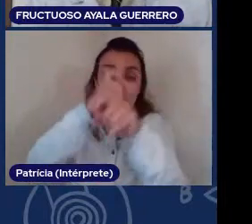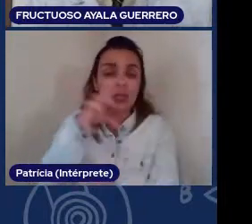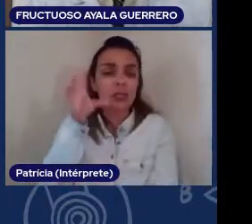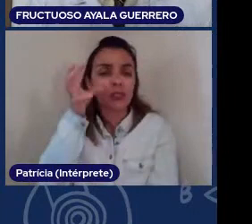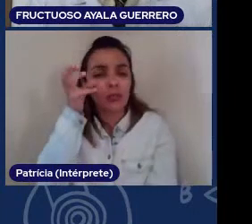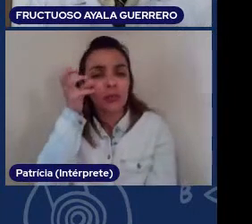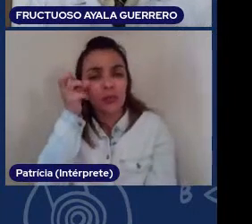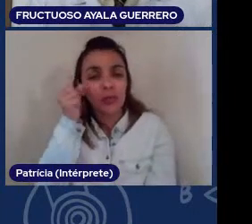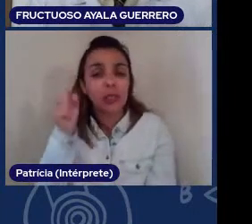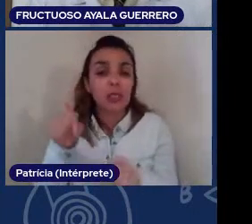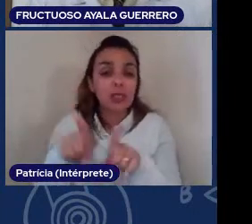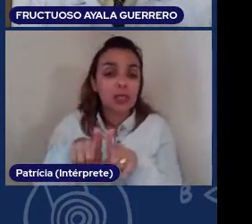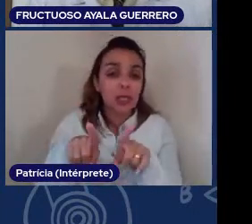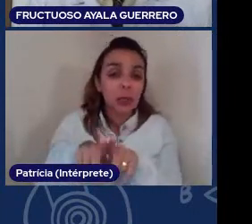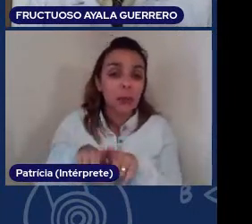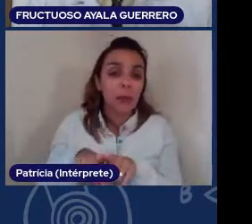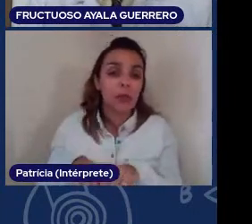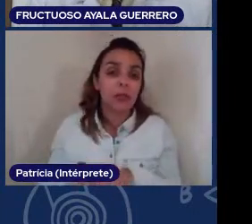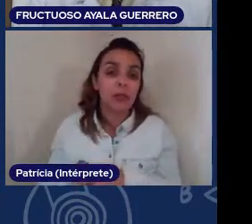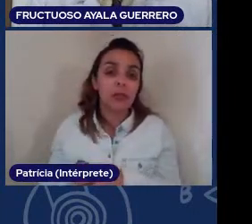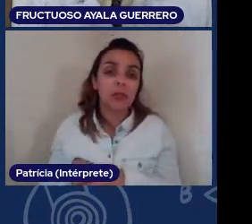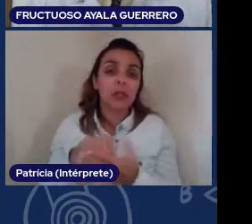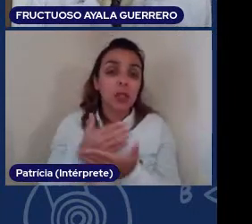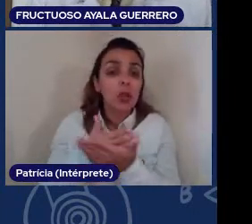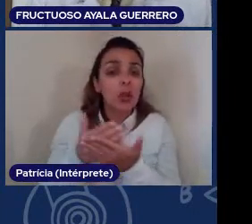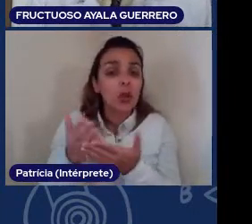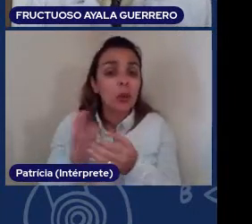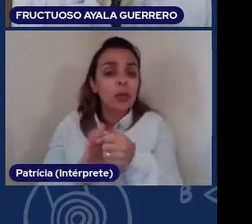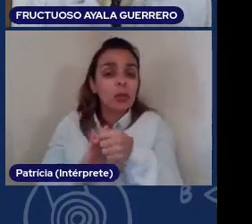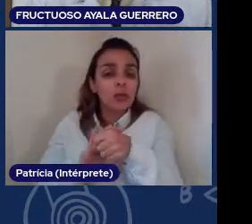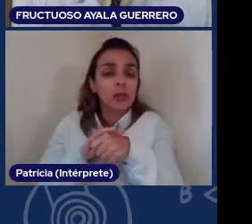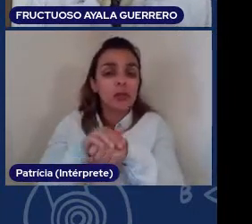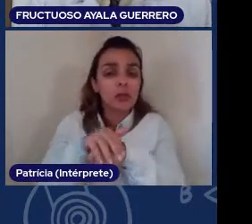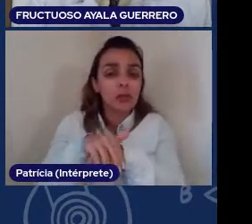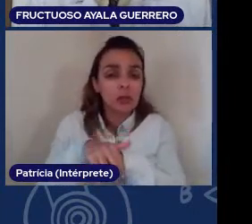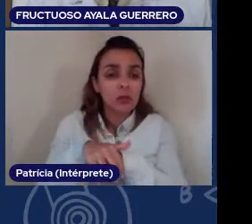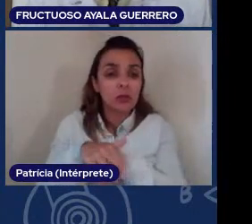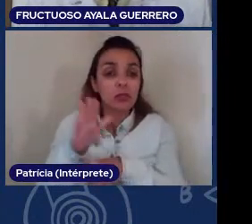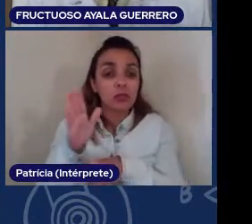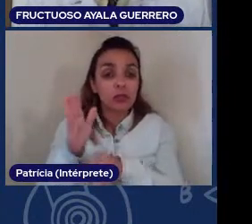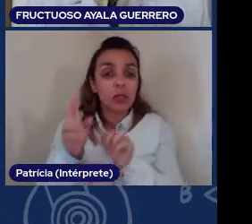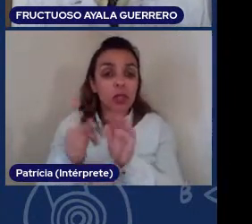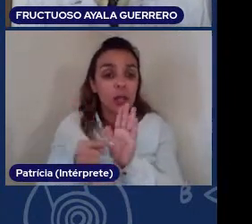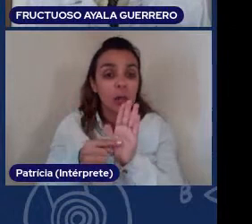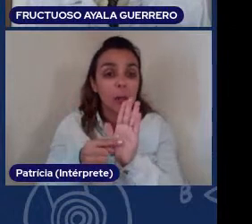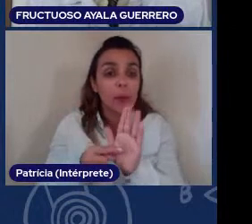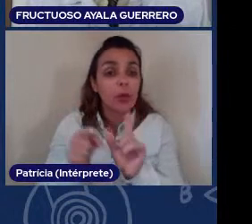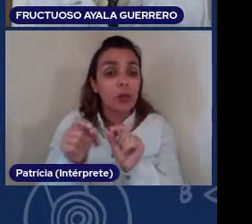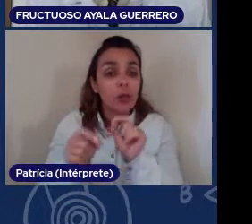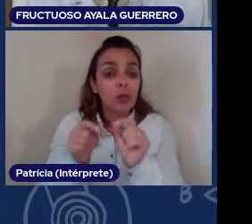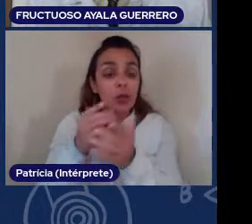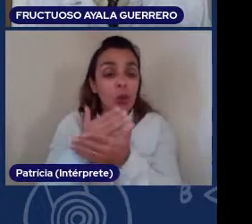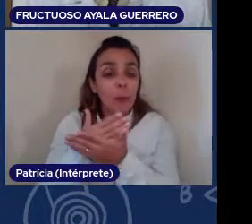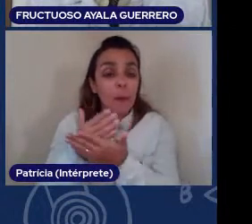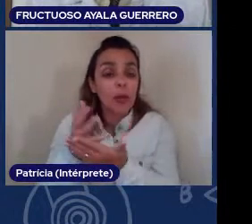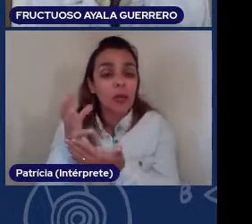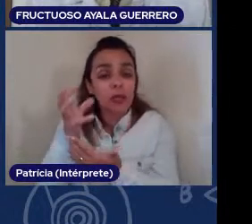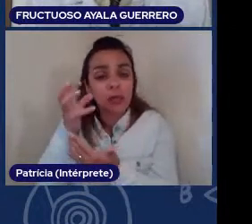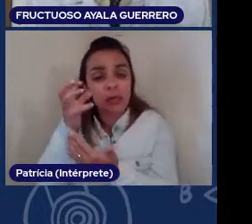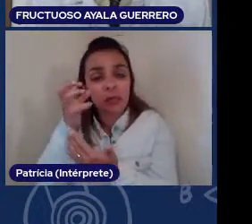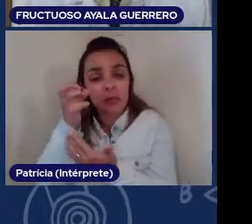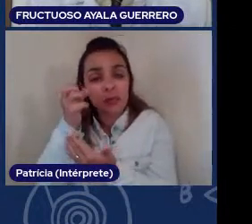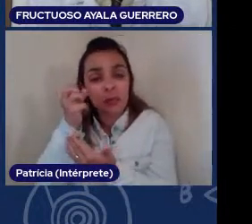tener insomnio del inicio de la noche. Ya les mostraba que la latencia para empezar a dormir se